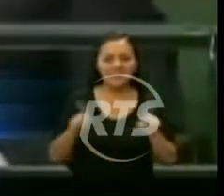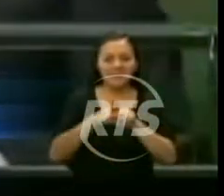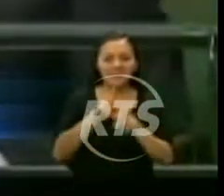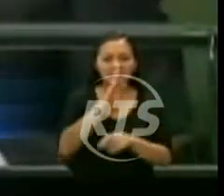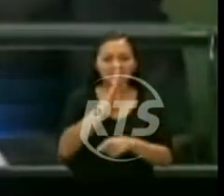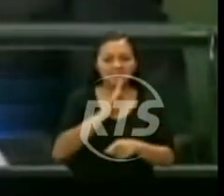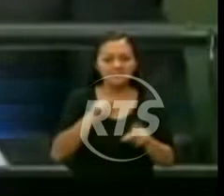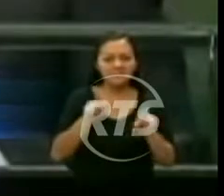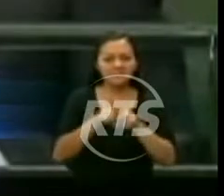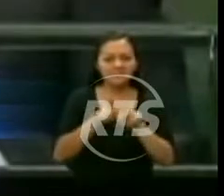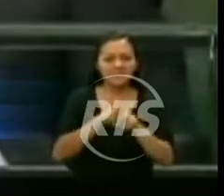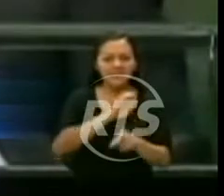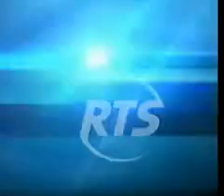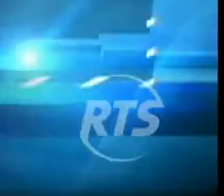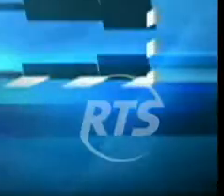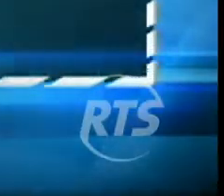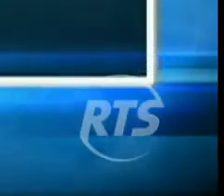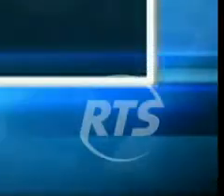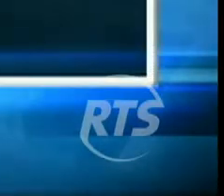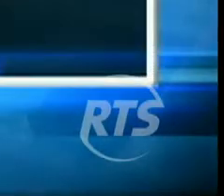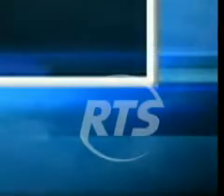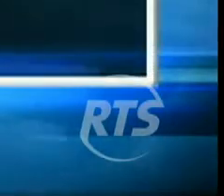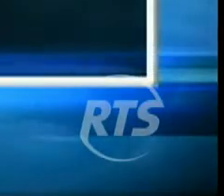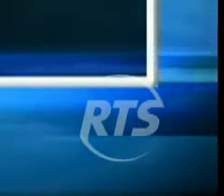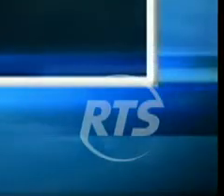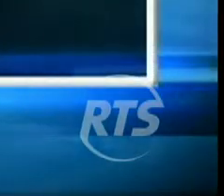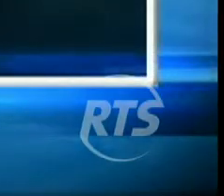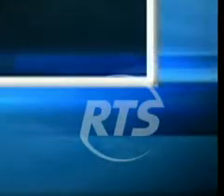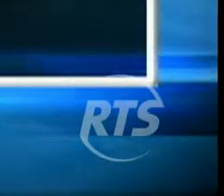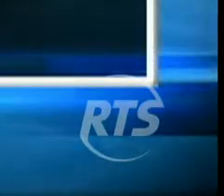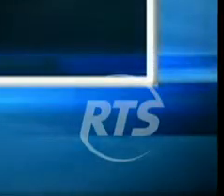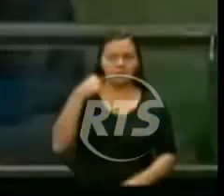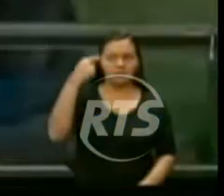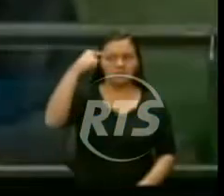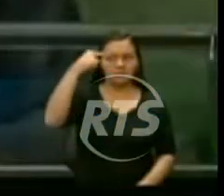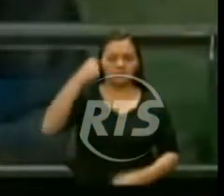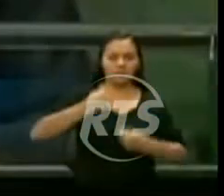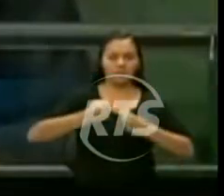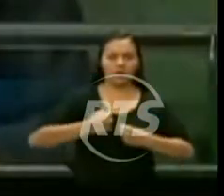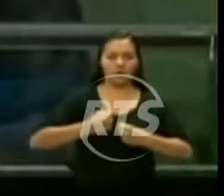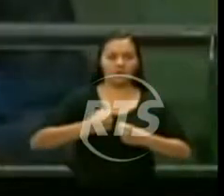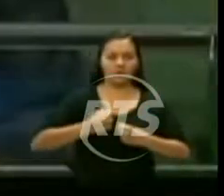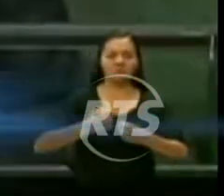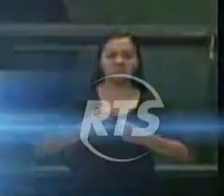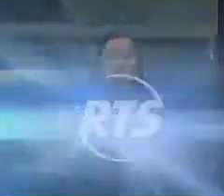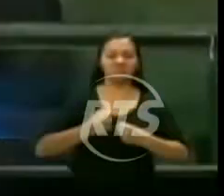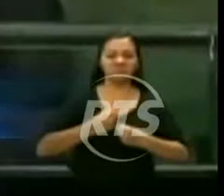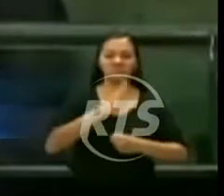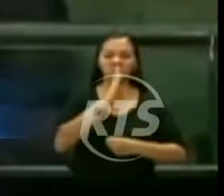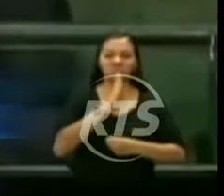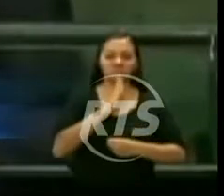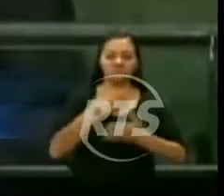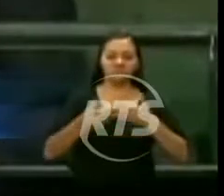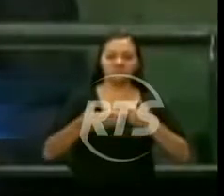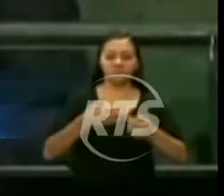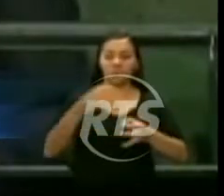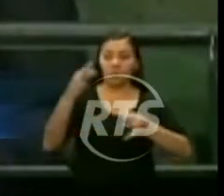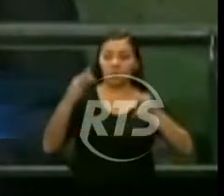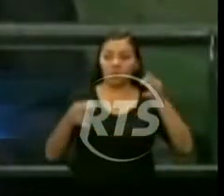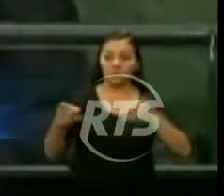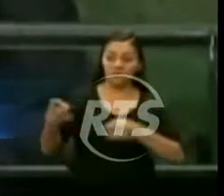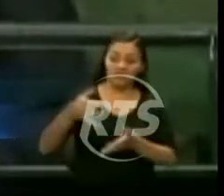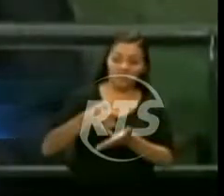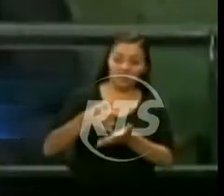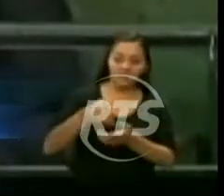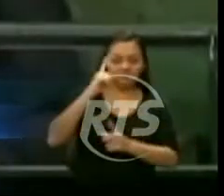desde un punto de vista ético. Acuerdo para un pacto ambiental. A fines de 2015